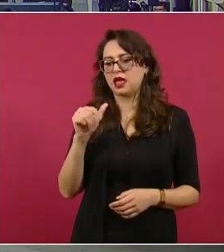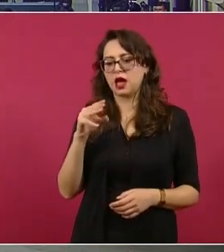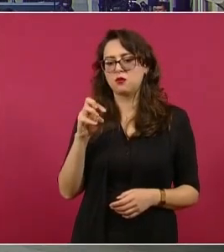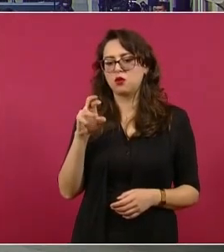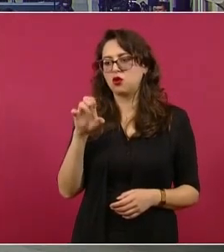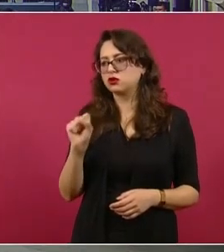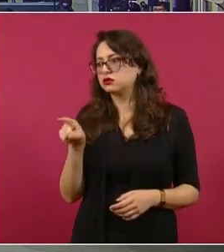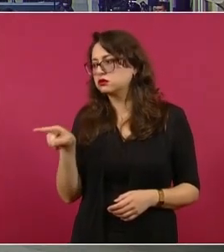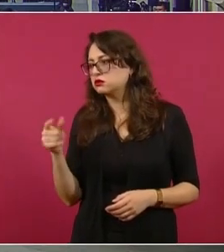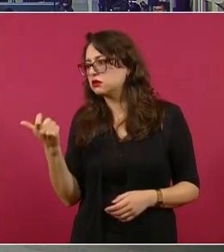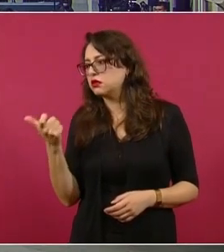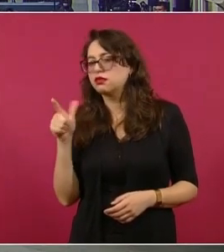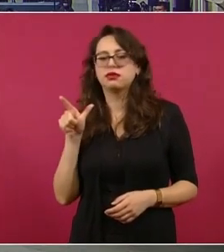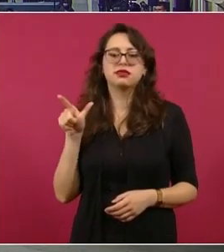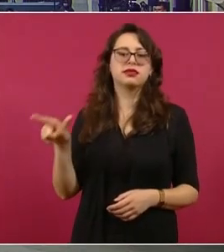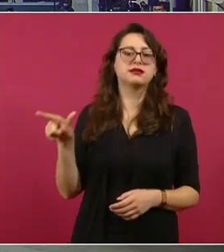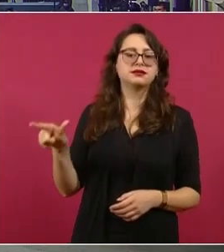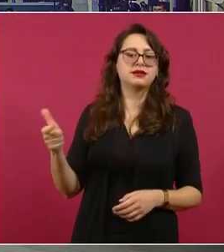a 17 pesos.